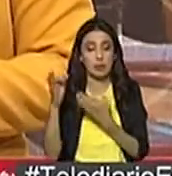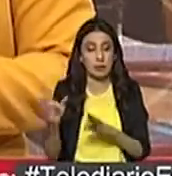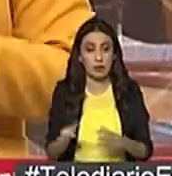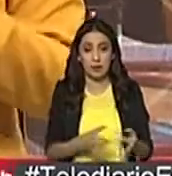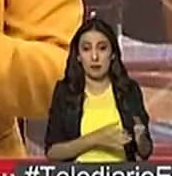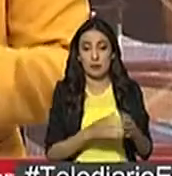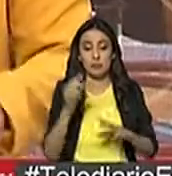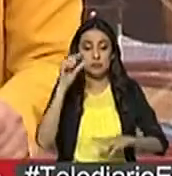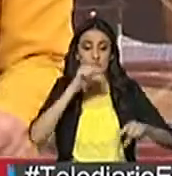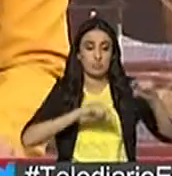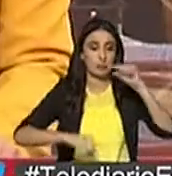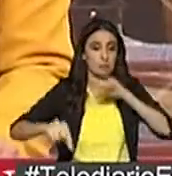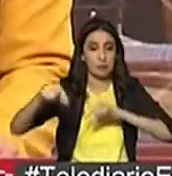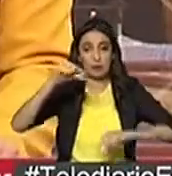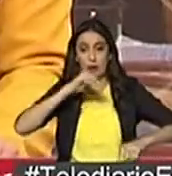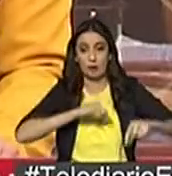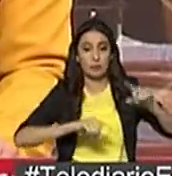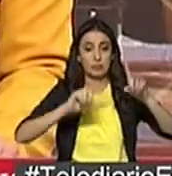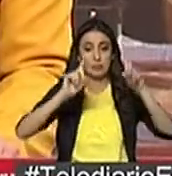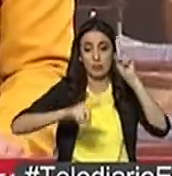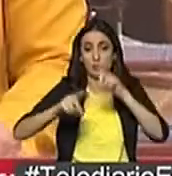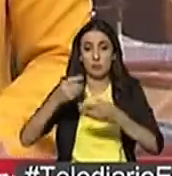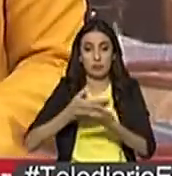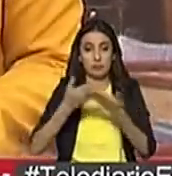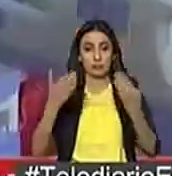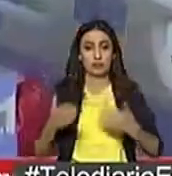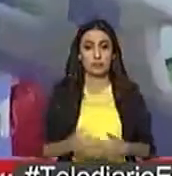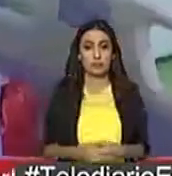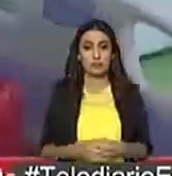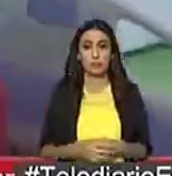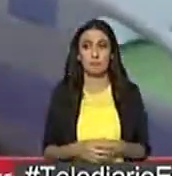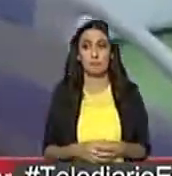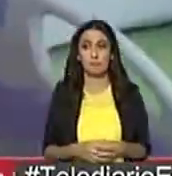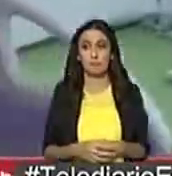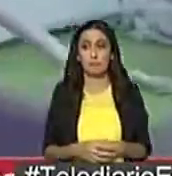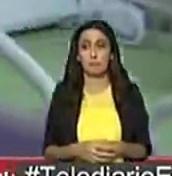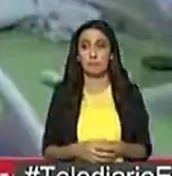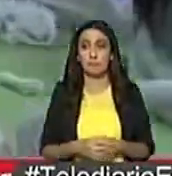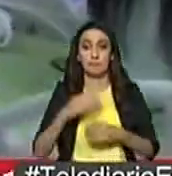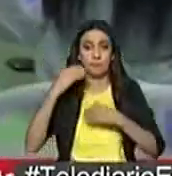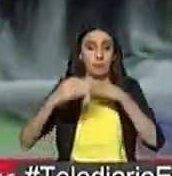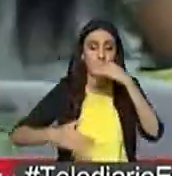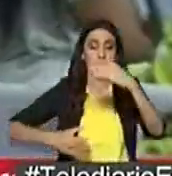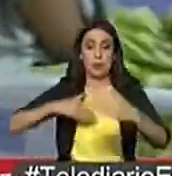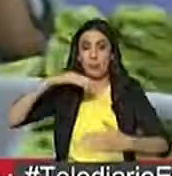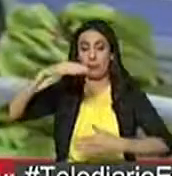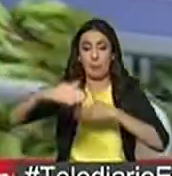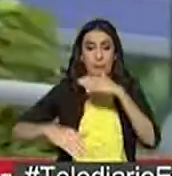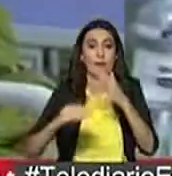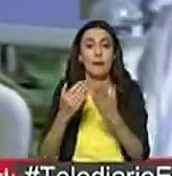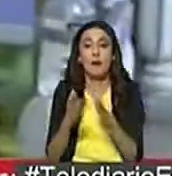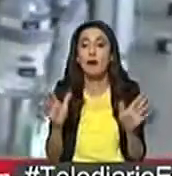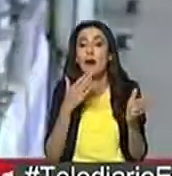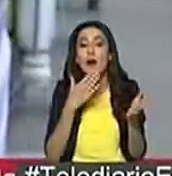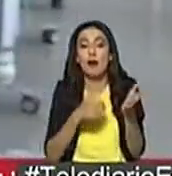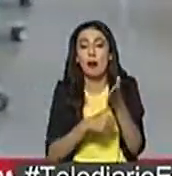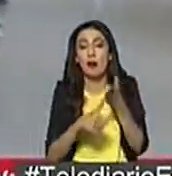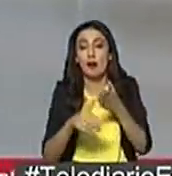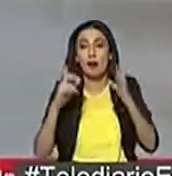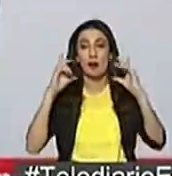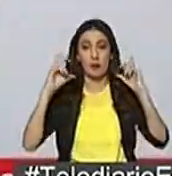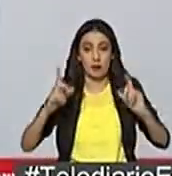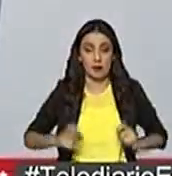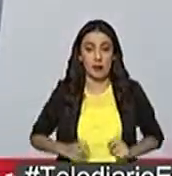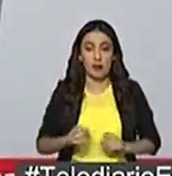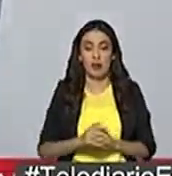químico y bioquímico, farmacéuticos, entre otros. El proceso de postulación que abrió el Ministerio de Salud para